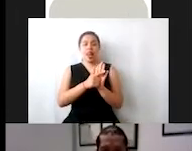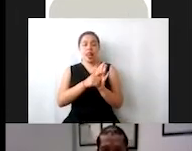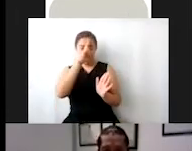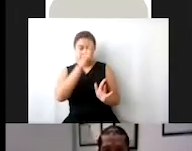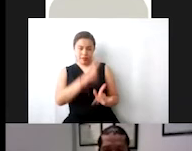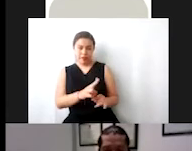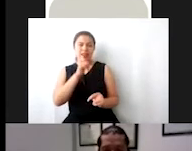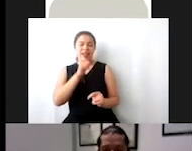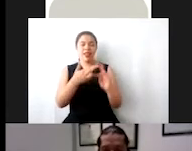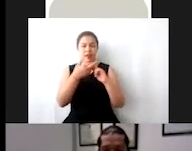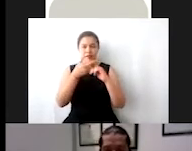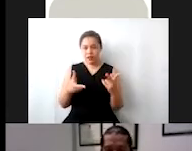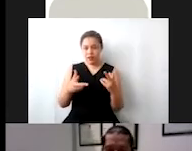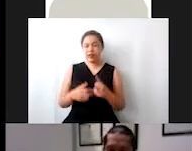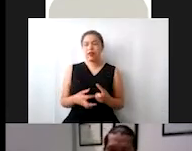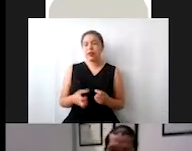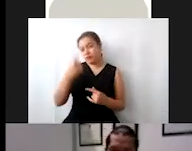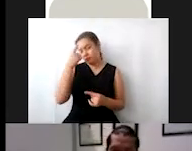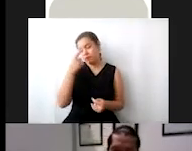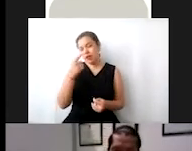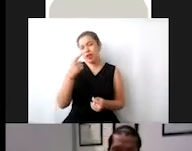para que se transfieran